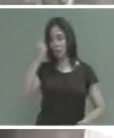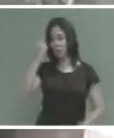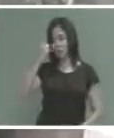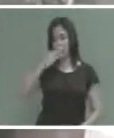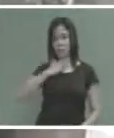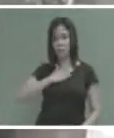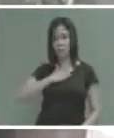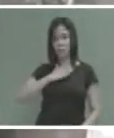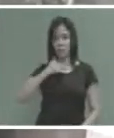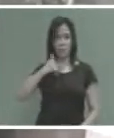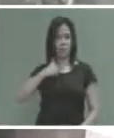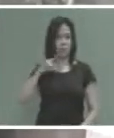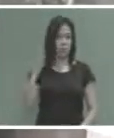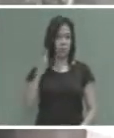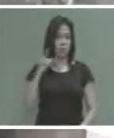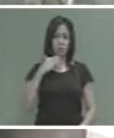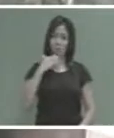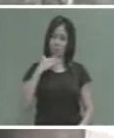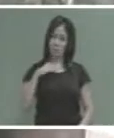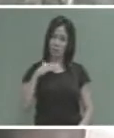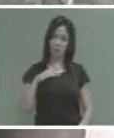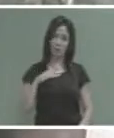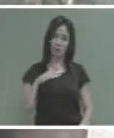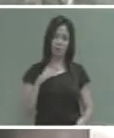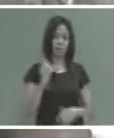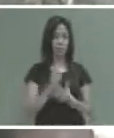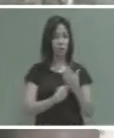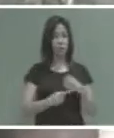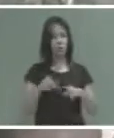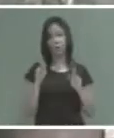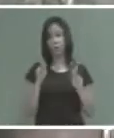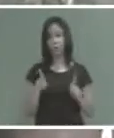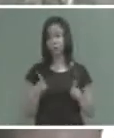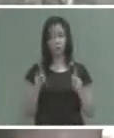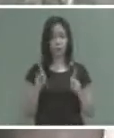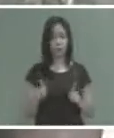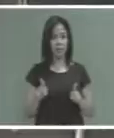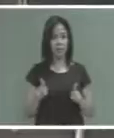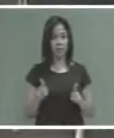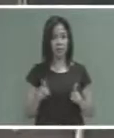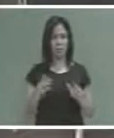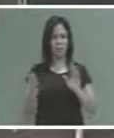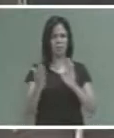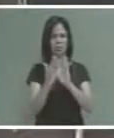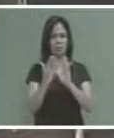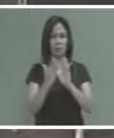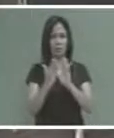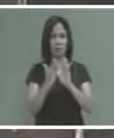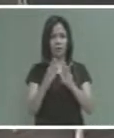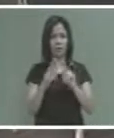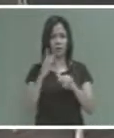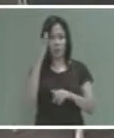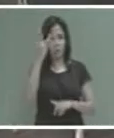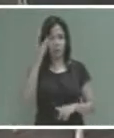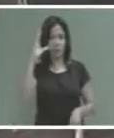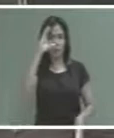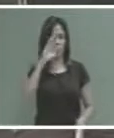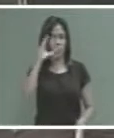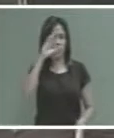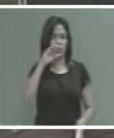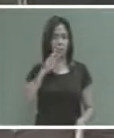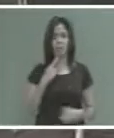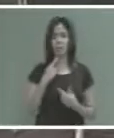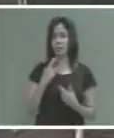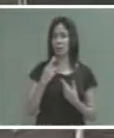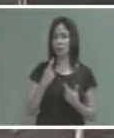persona que estaba haciendo algo malo, sino que estaba haciendo una persona confrontativa, pero buscando respuestas. Entonces yo creo que a los jóvenes